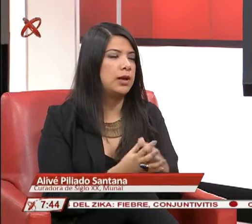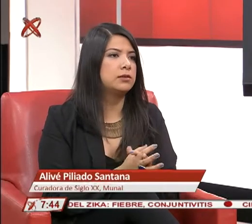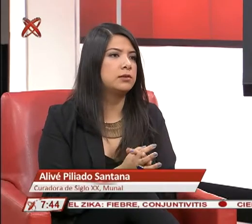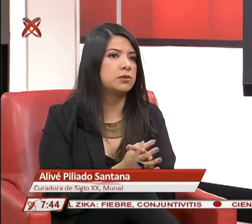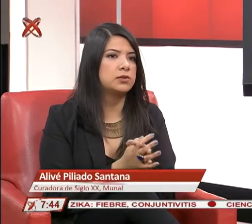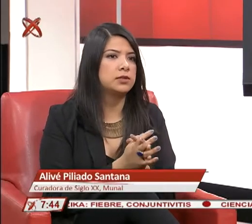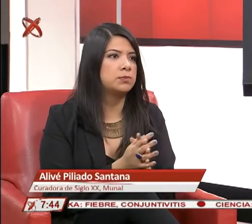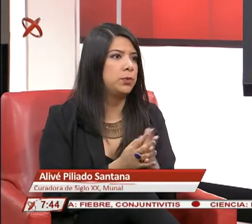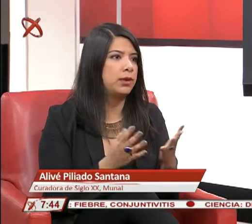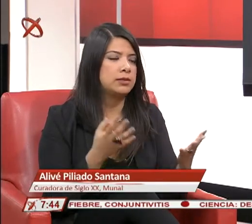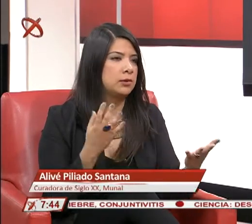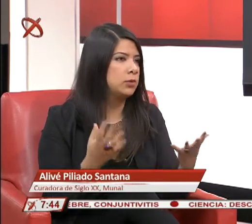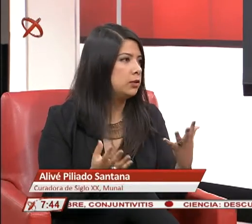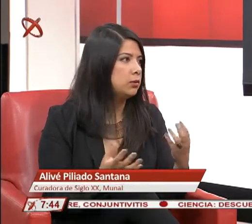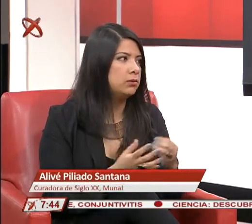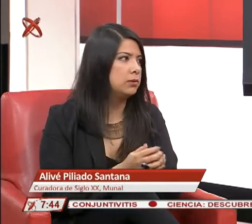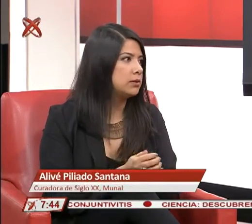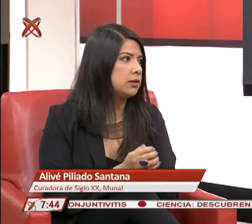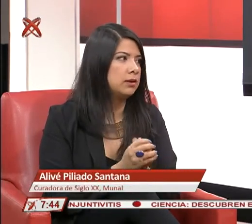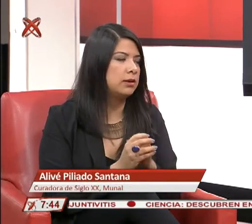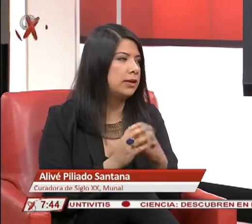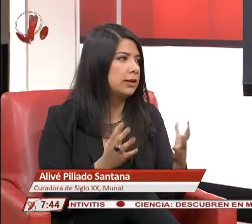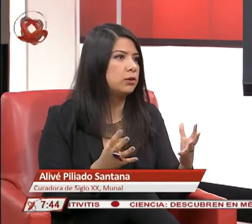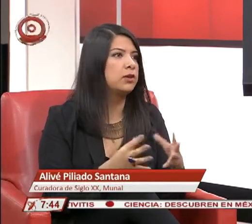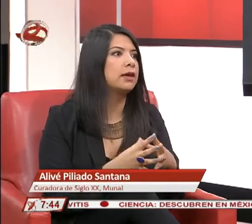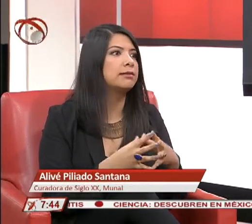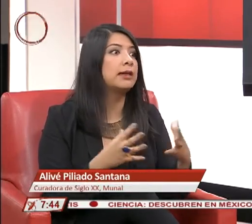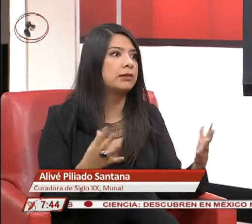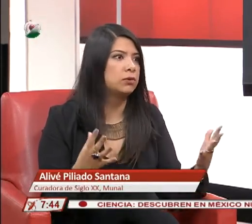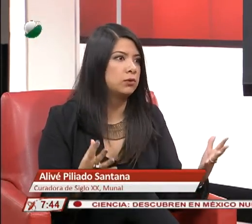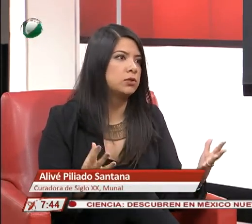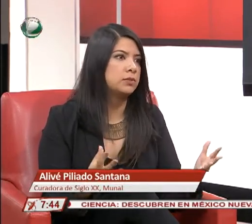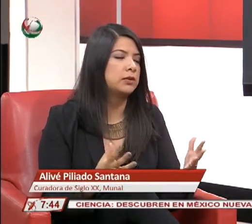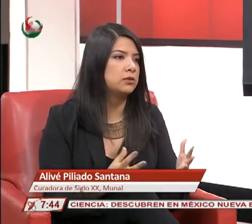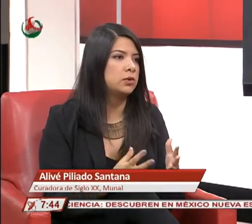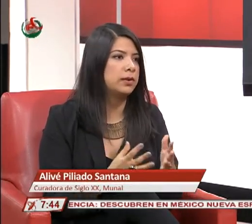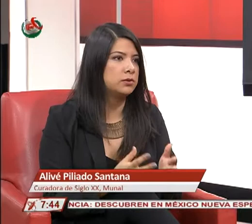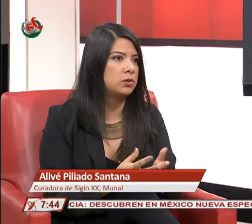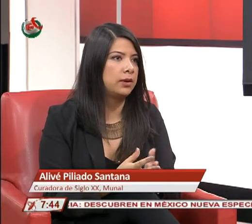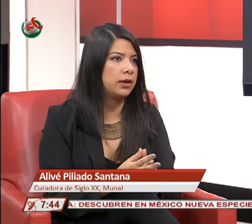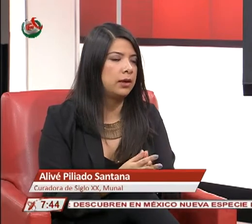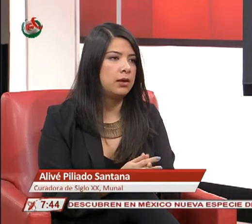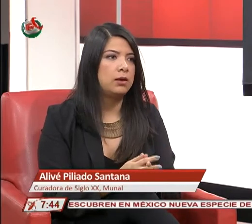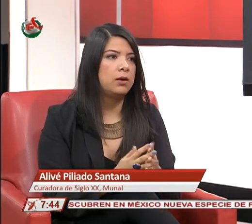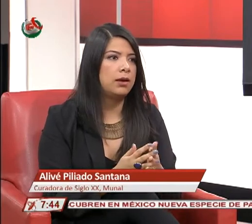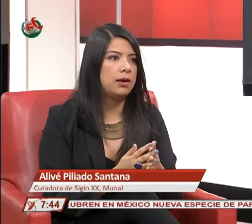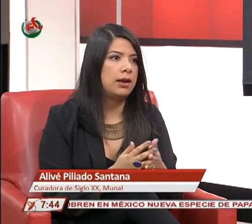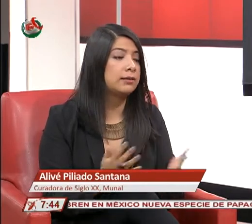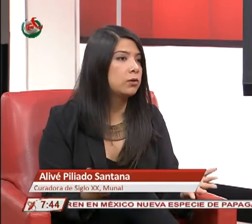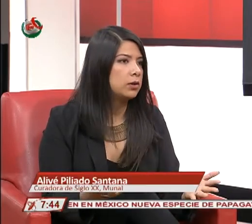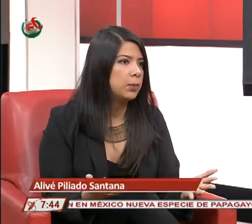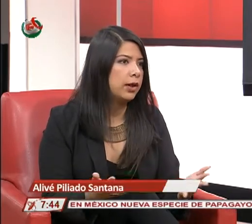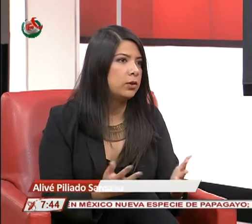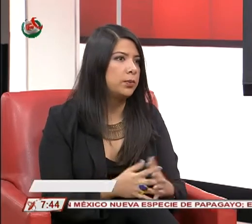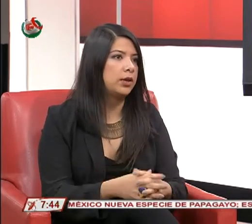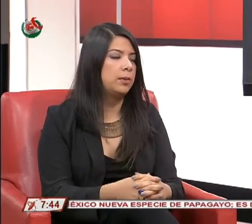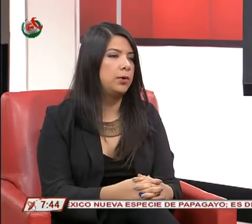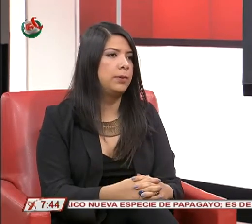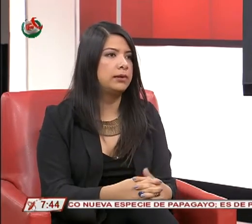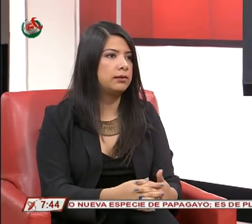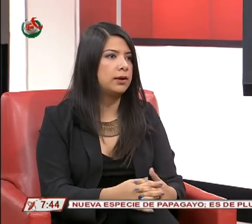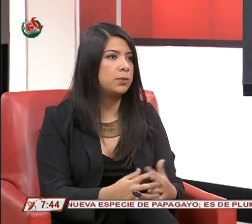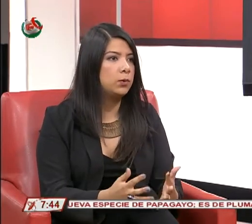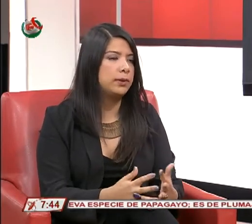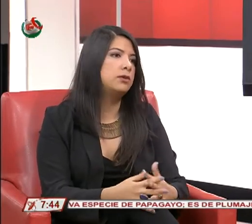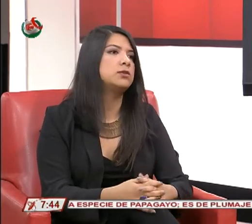súper visuales, entonces puede hasta un niño, ¿no? Hasta alguien que no tenga tanto conocimiento sobre el arte contemporáneo, por